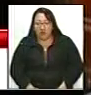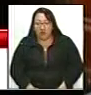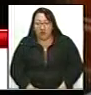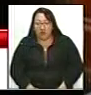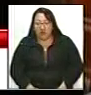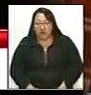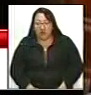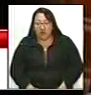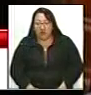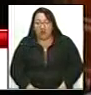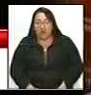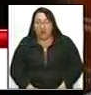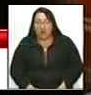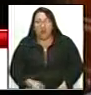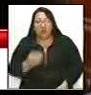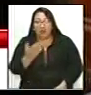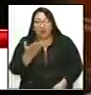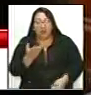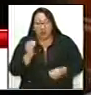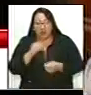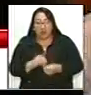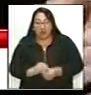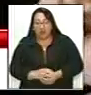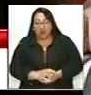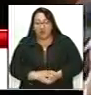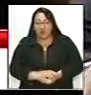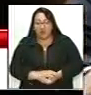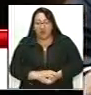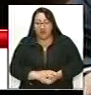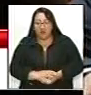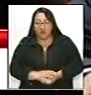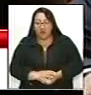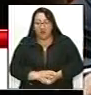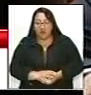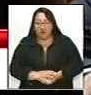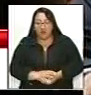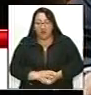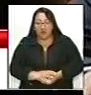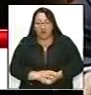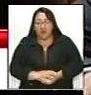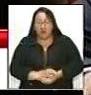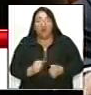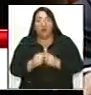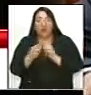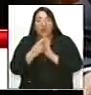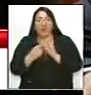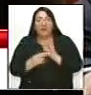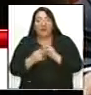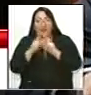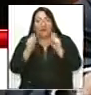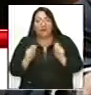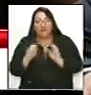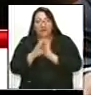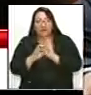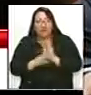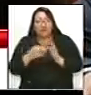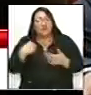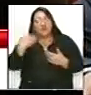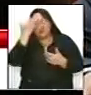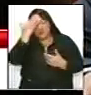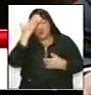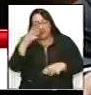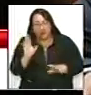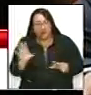les requirió de que se aplique la resolución del Tribunal Constitucional, porque ya sabíamos que iban a